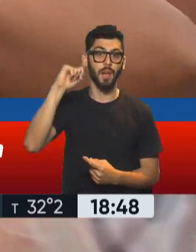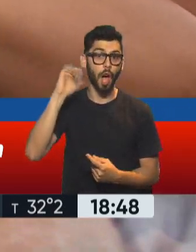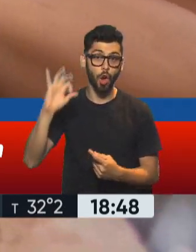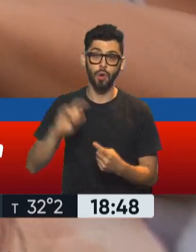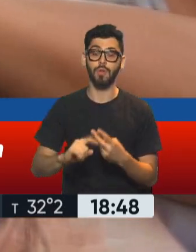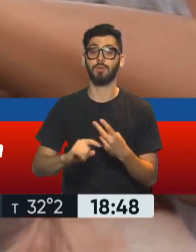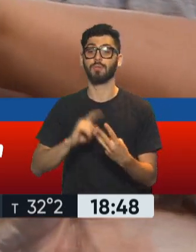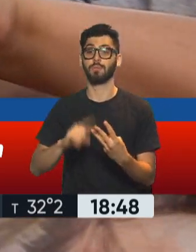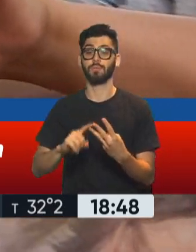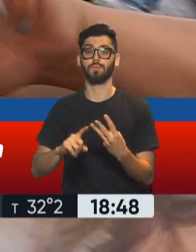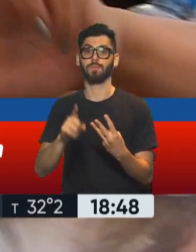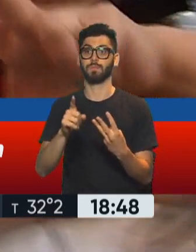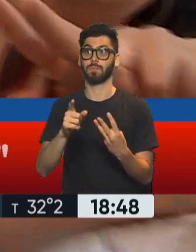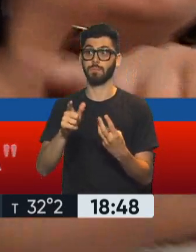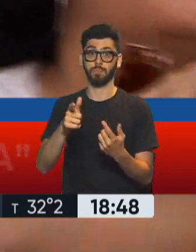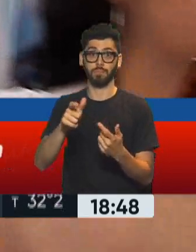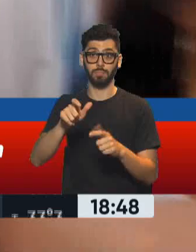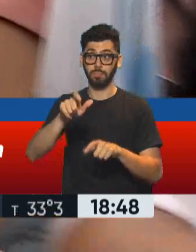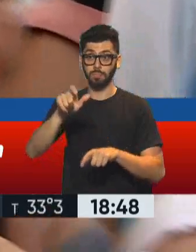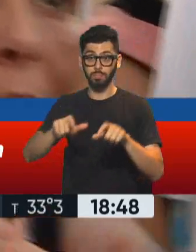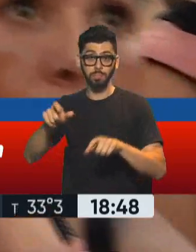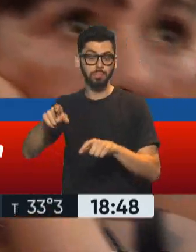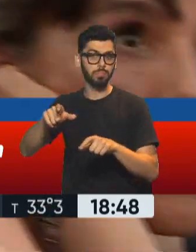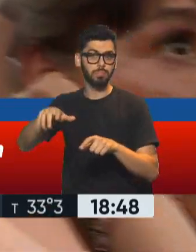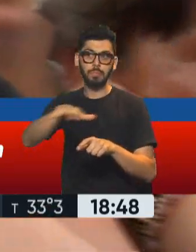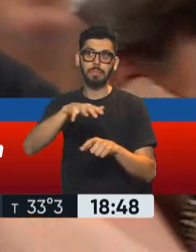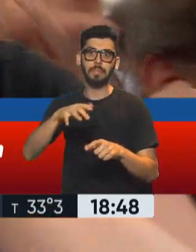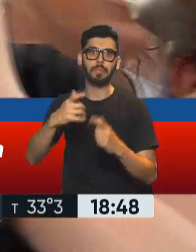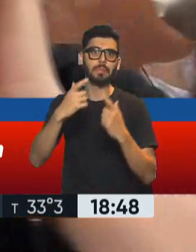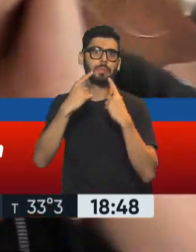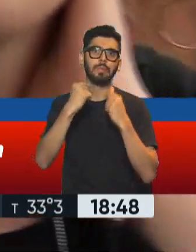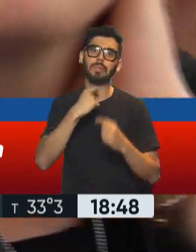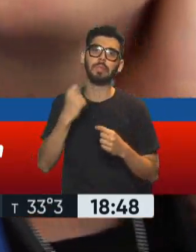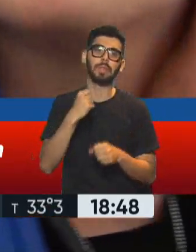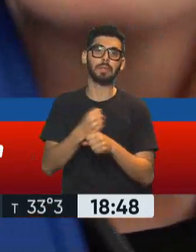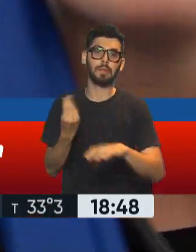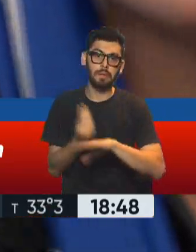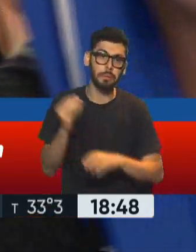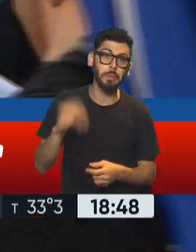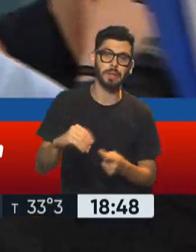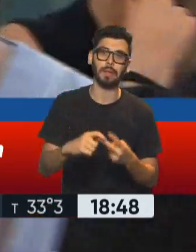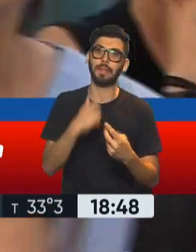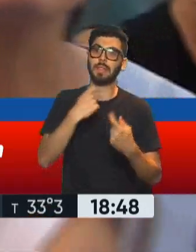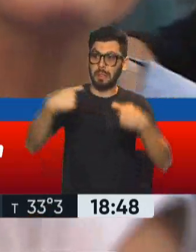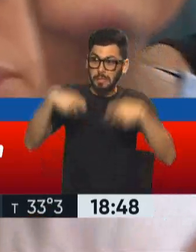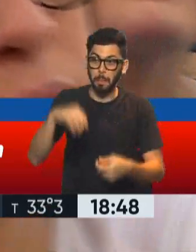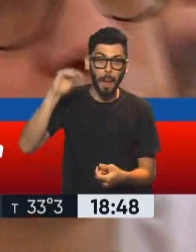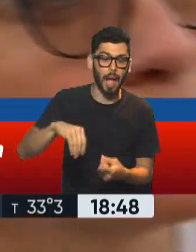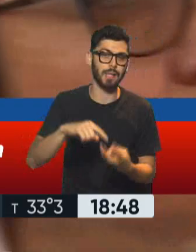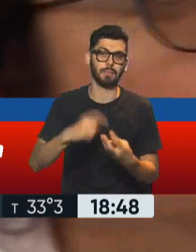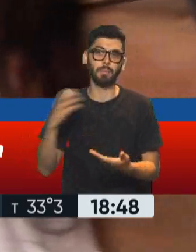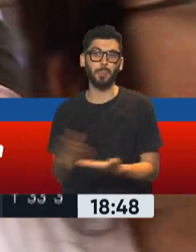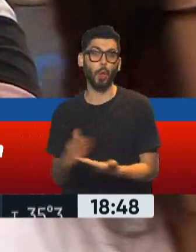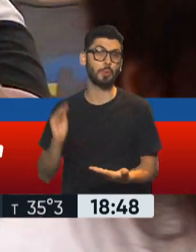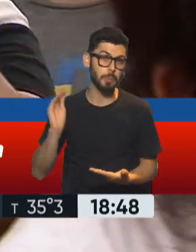son caras que están reclamando más empleo, más trabajo, más inversión, más producción. Son